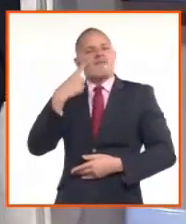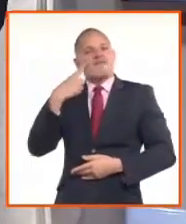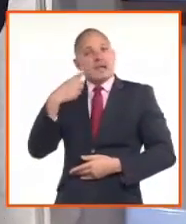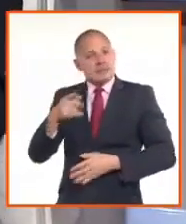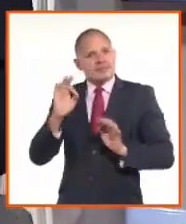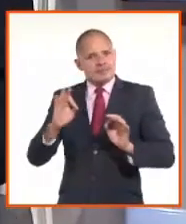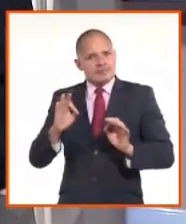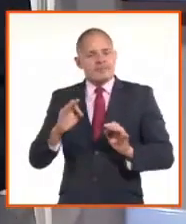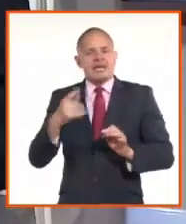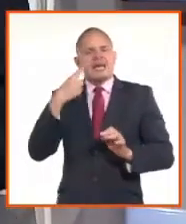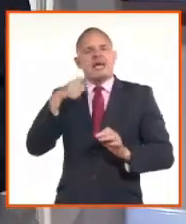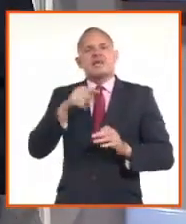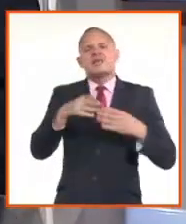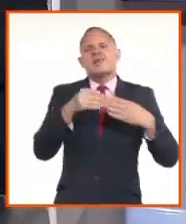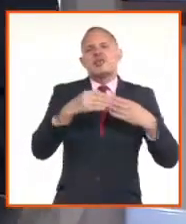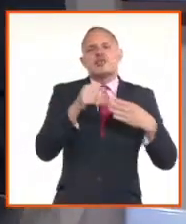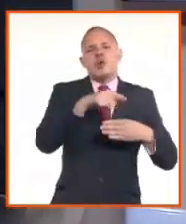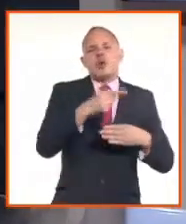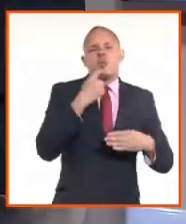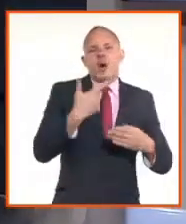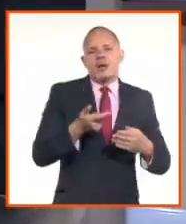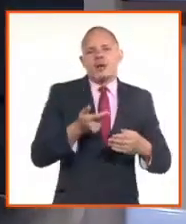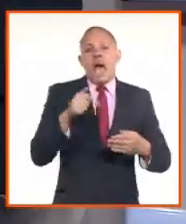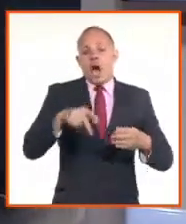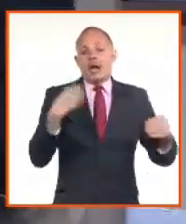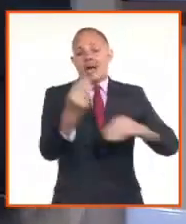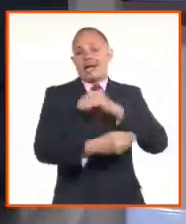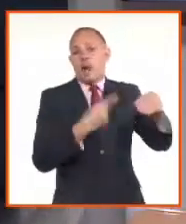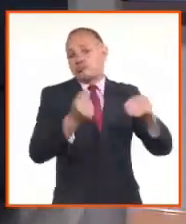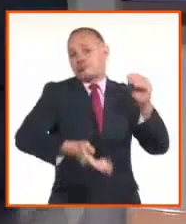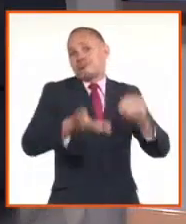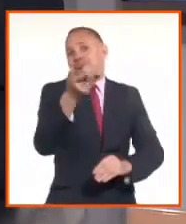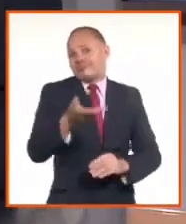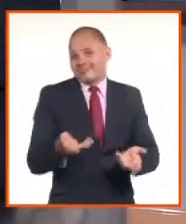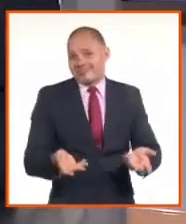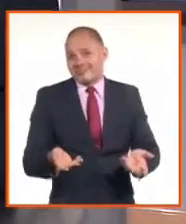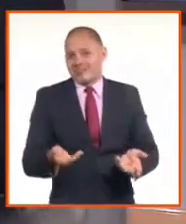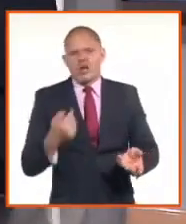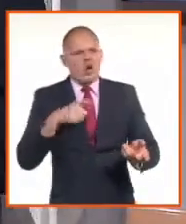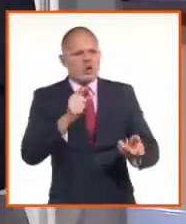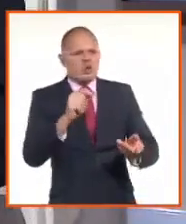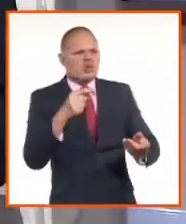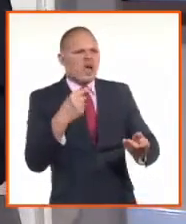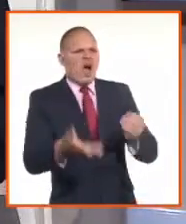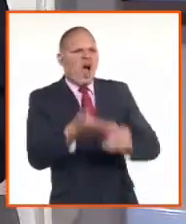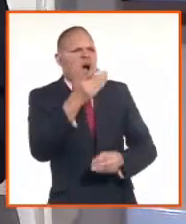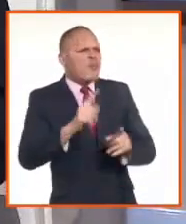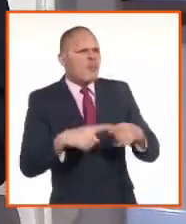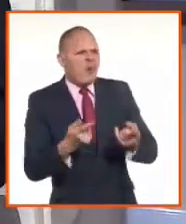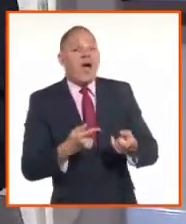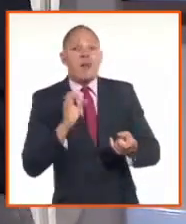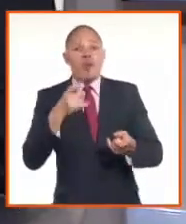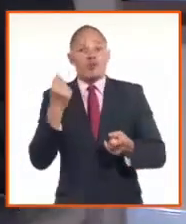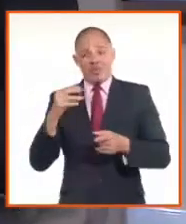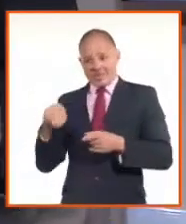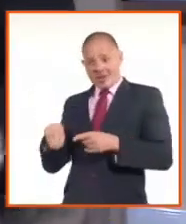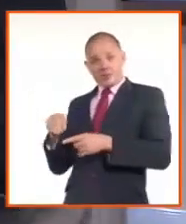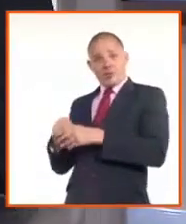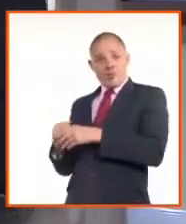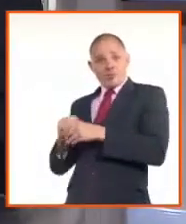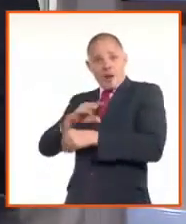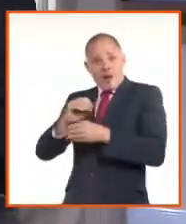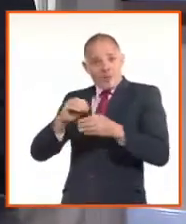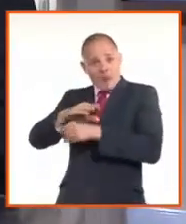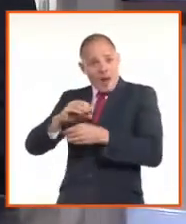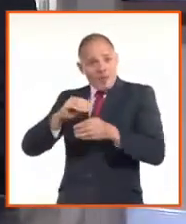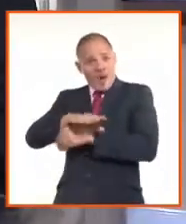pesos y las divisiones tipo cambios tipo cambio sube ahora sí bueno sube el tipo cambio claro porque está indicando peso en circulación contra la misma cantidad de dólares entonces ahí